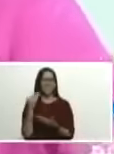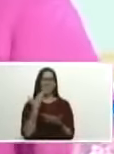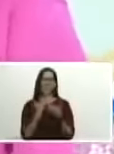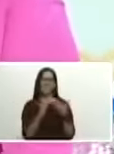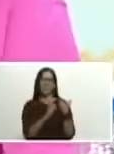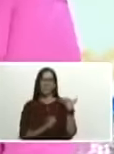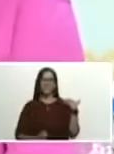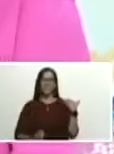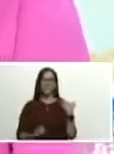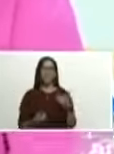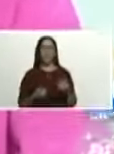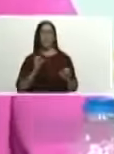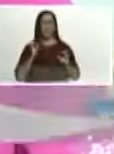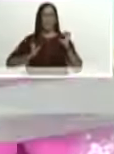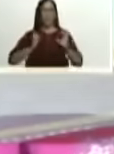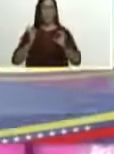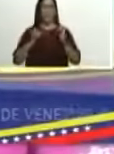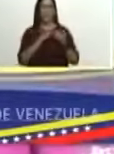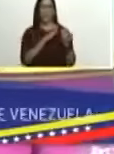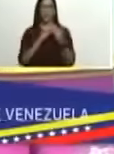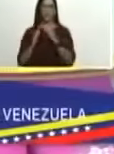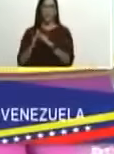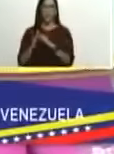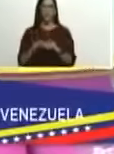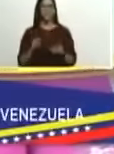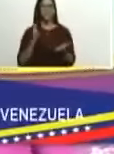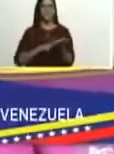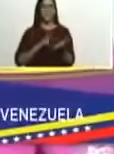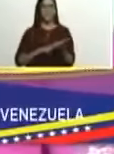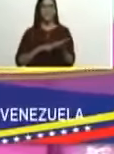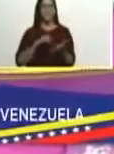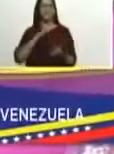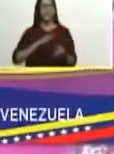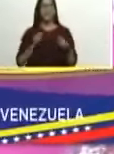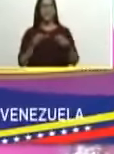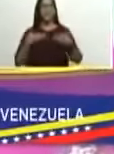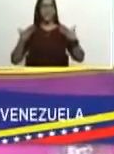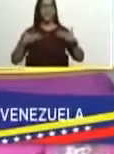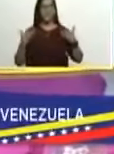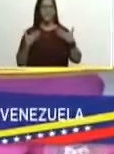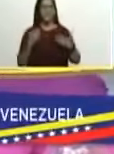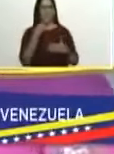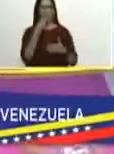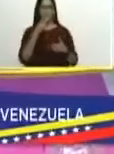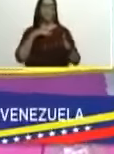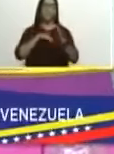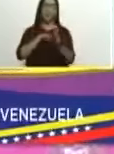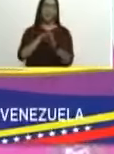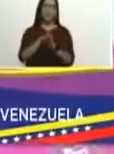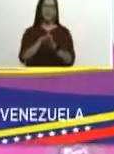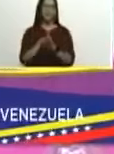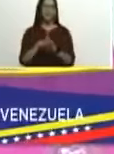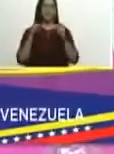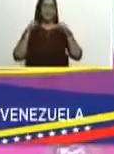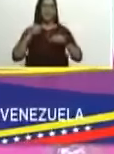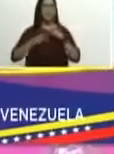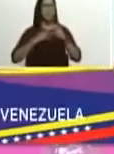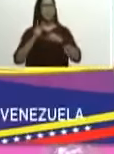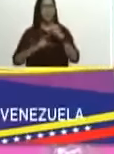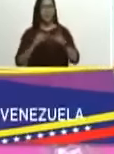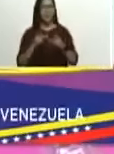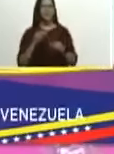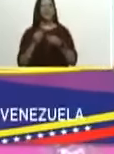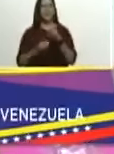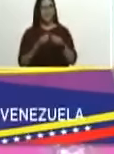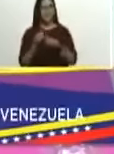Bueno, con este ánimo comunal, realmente estamos muy contentos de ver los avances de este programa hecho